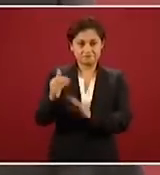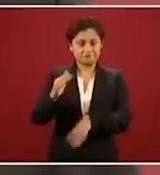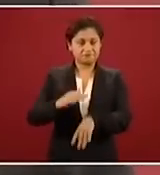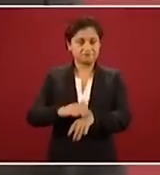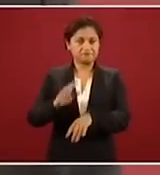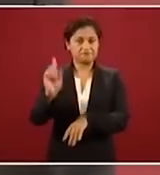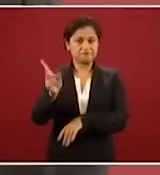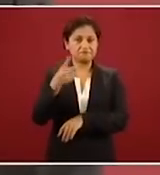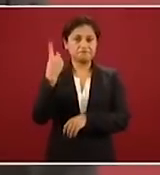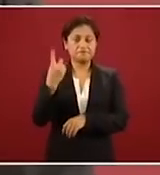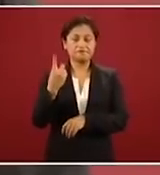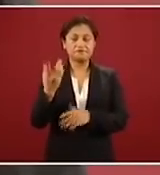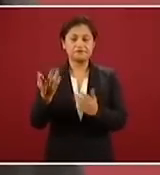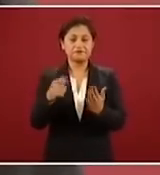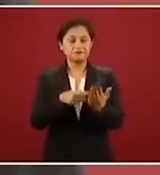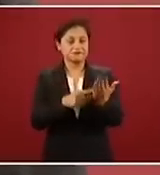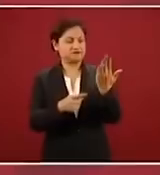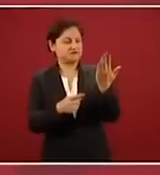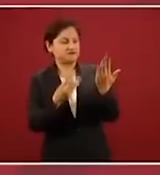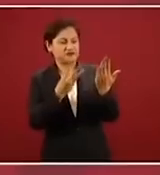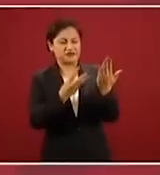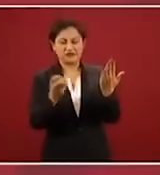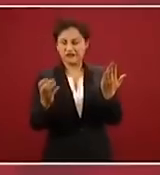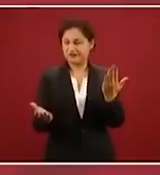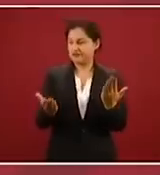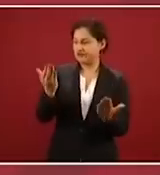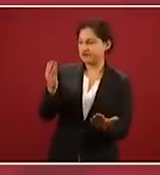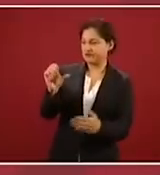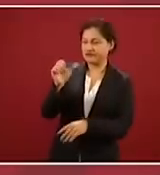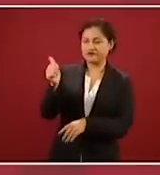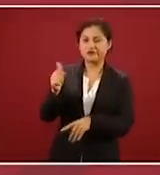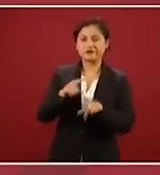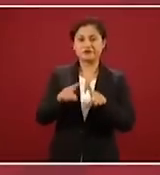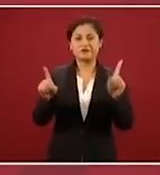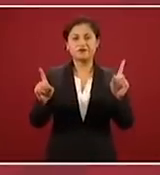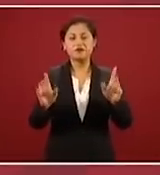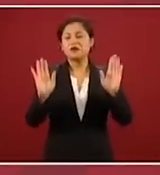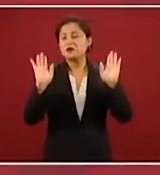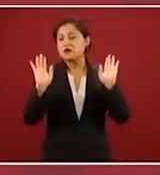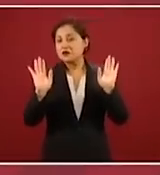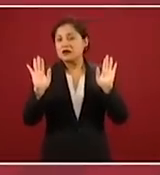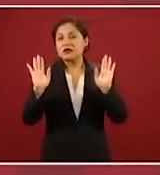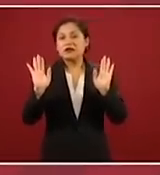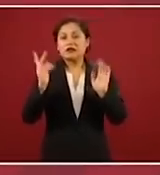Primero 300 y luego otra cantidad. El caso es que